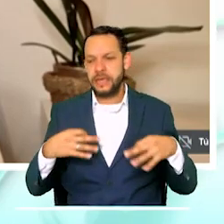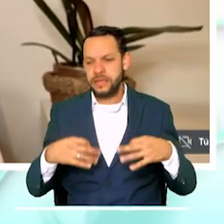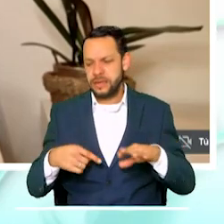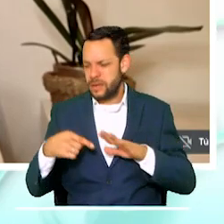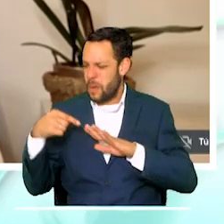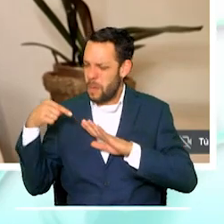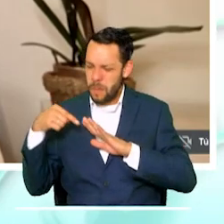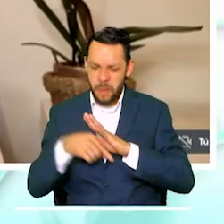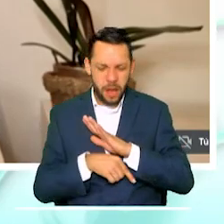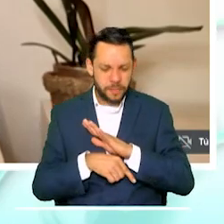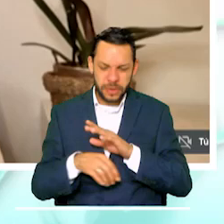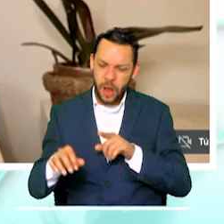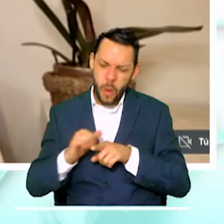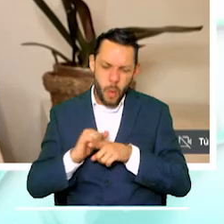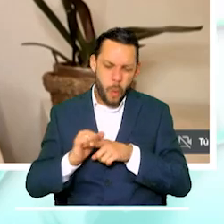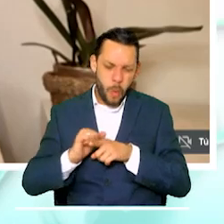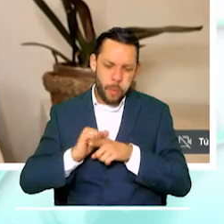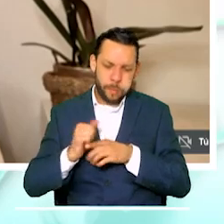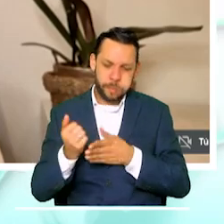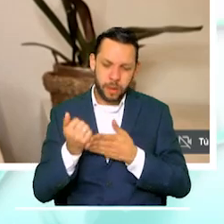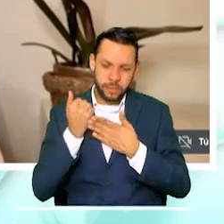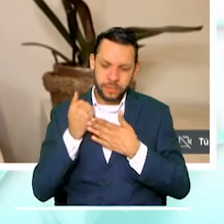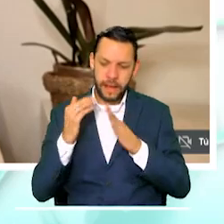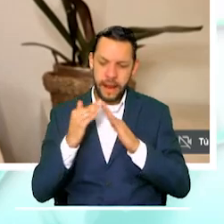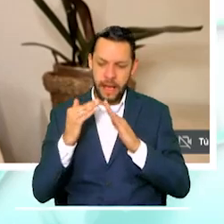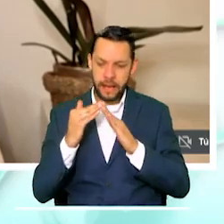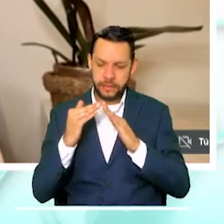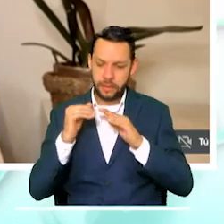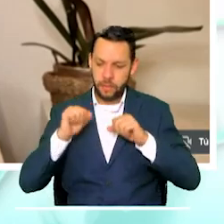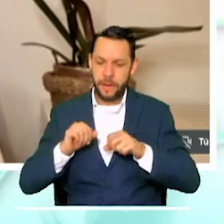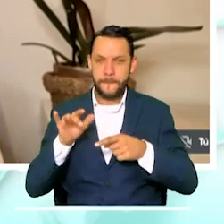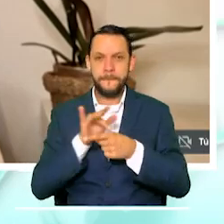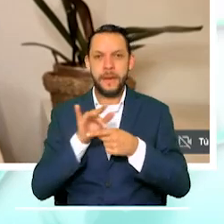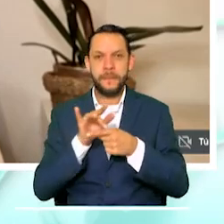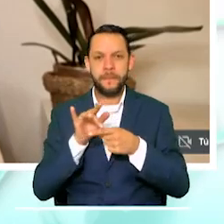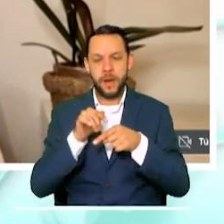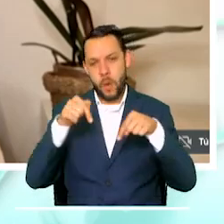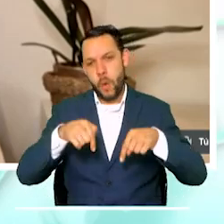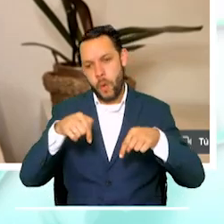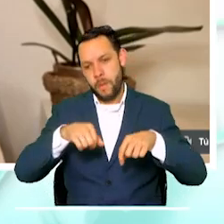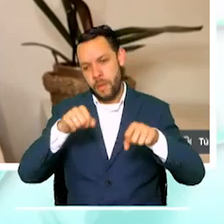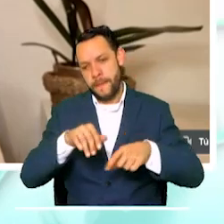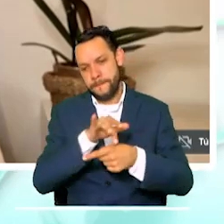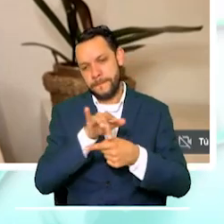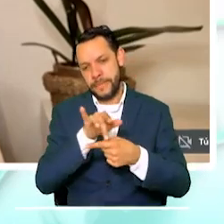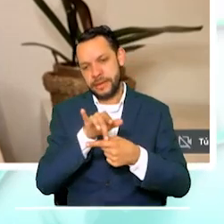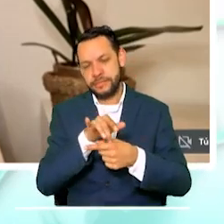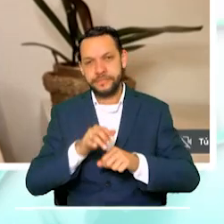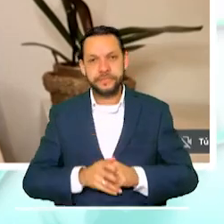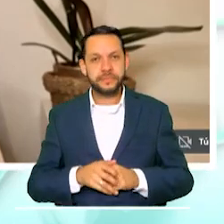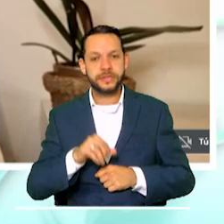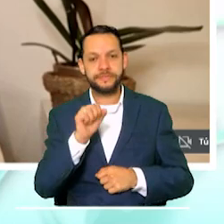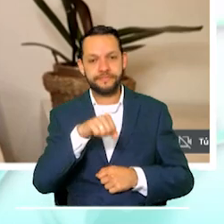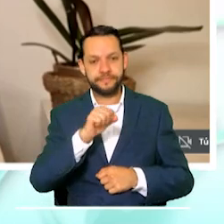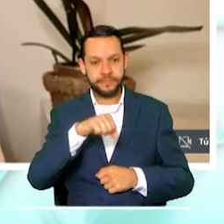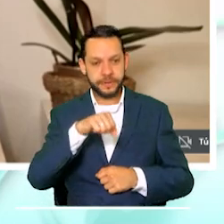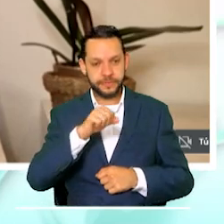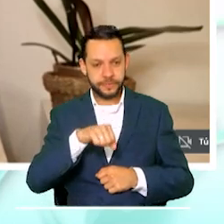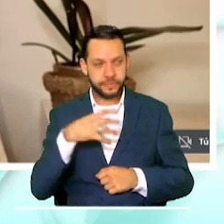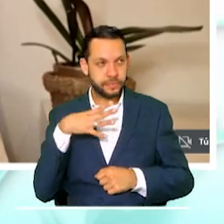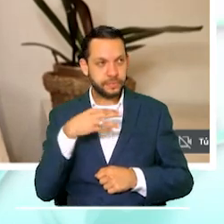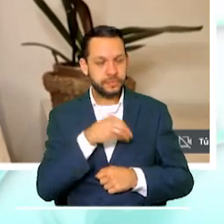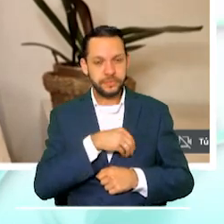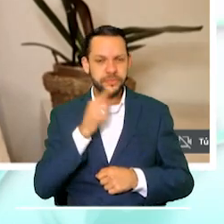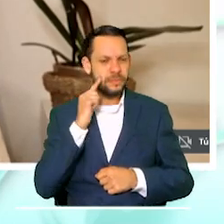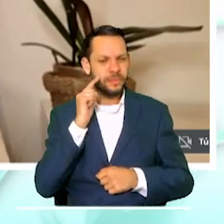concreto, Roberto, así que nos podamos llevar a la casa y que podamos practicar desde hoy mismo. Claro que sí. Mindfulness solo